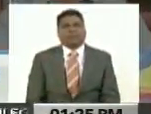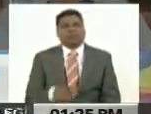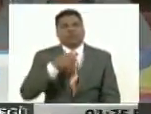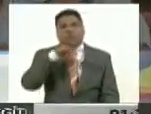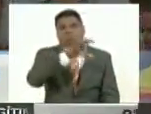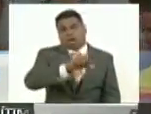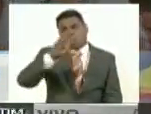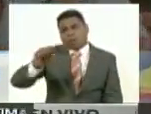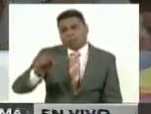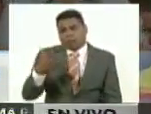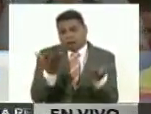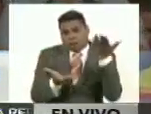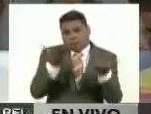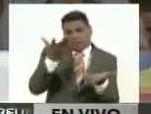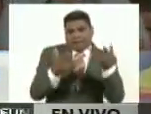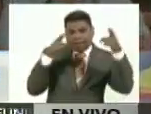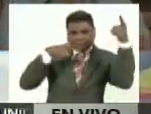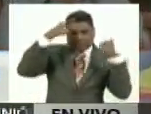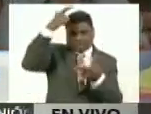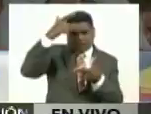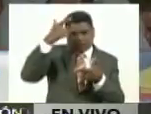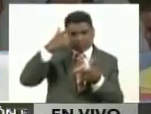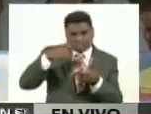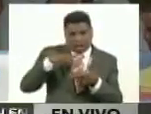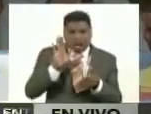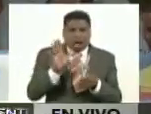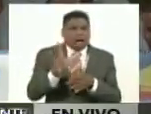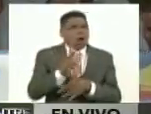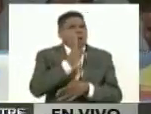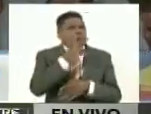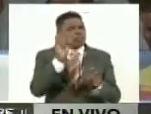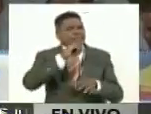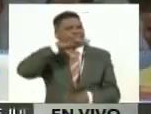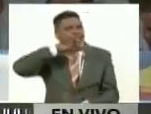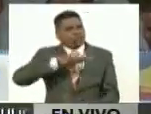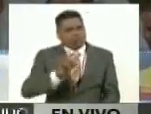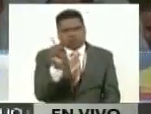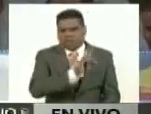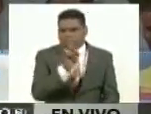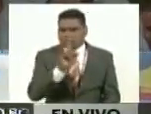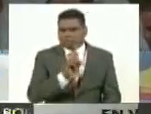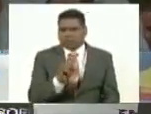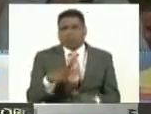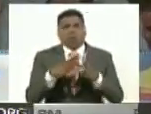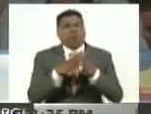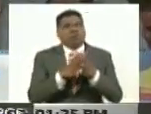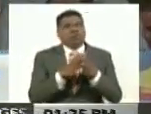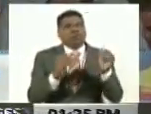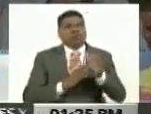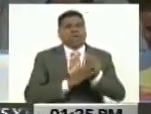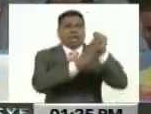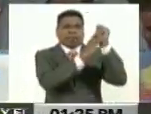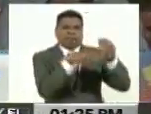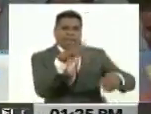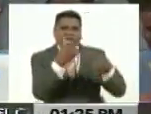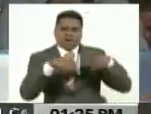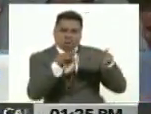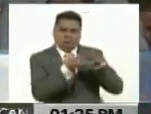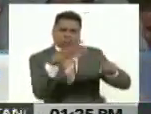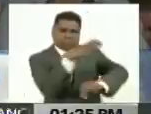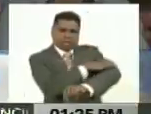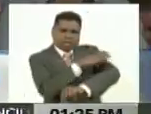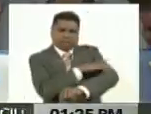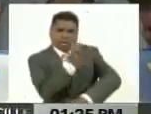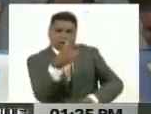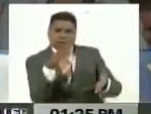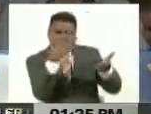al comandante Chávez, por favor, sería una grosería de nuestra parte histórica con estos pseudolíderes de la derecha. Pero ellos lo que quieren es